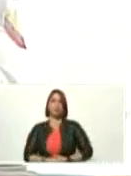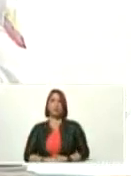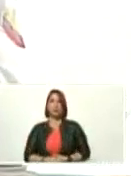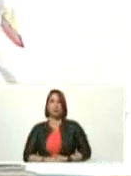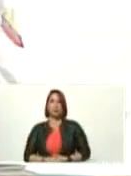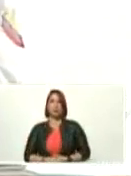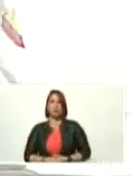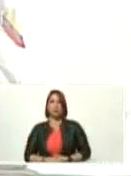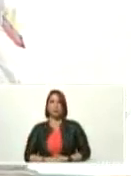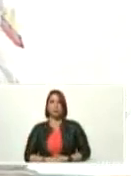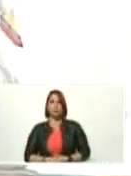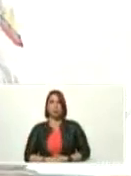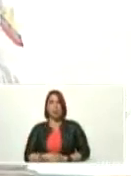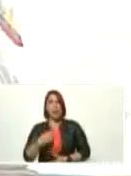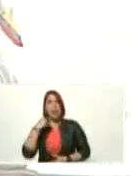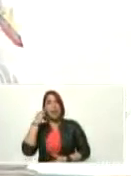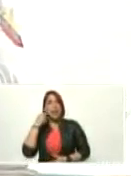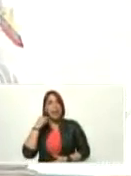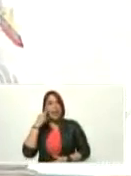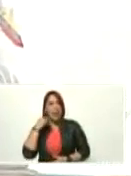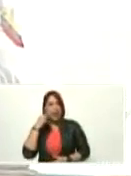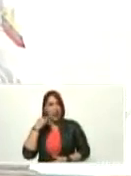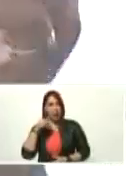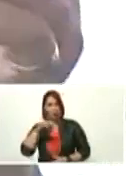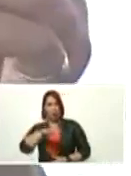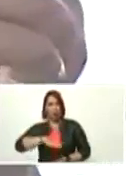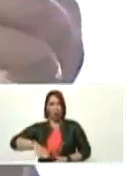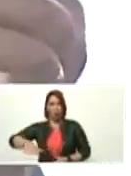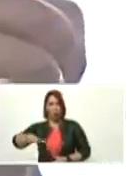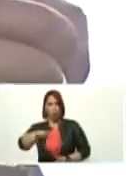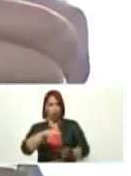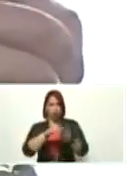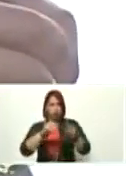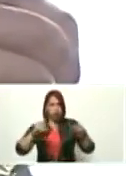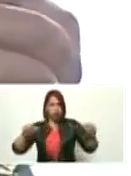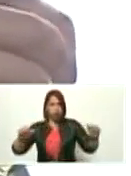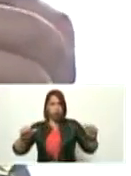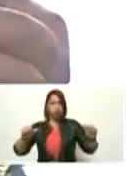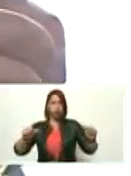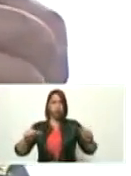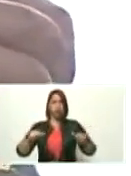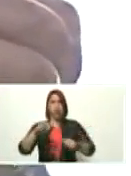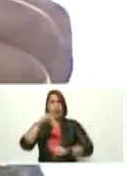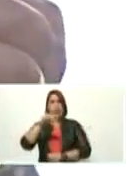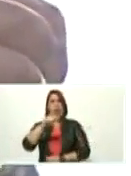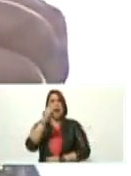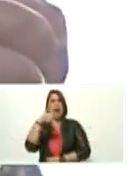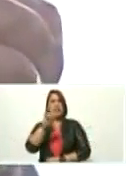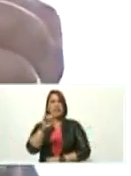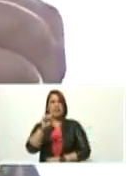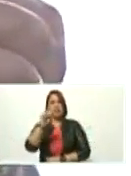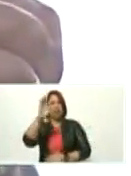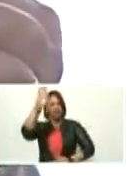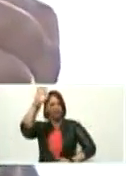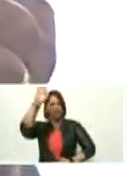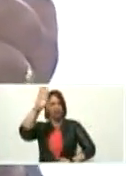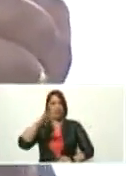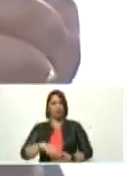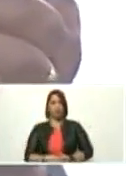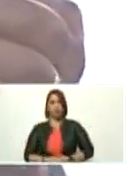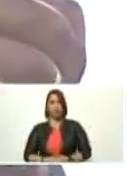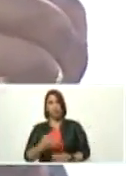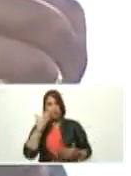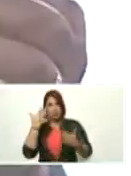Negros en los campos nazis. Interesante, ¿verdad? ¿Ah? Germán Sánchez Otero.